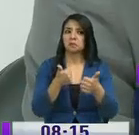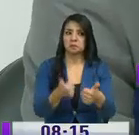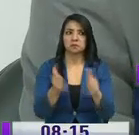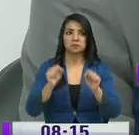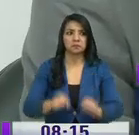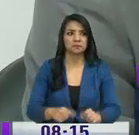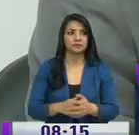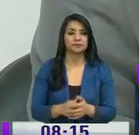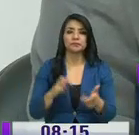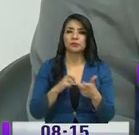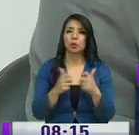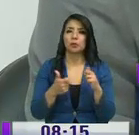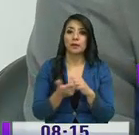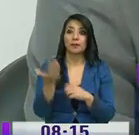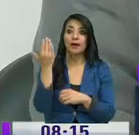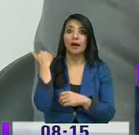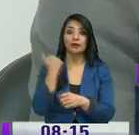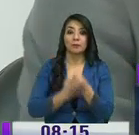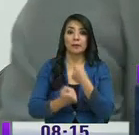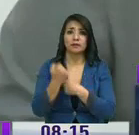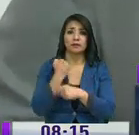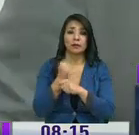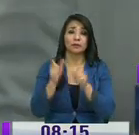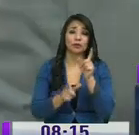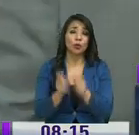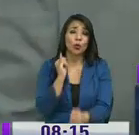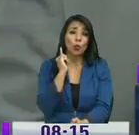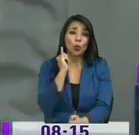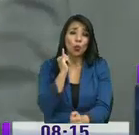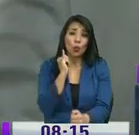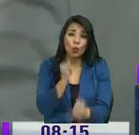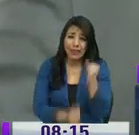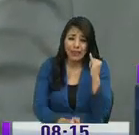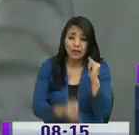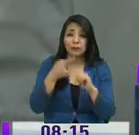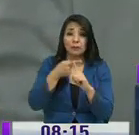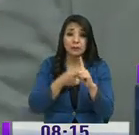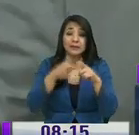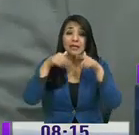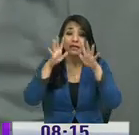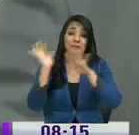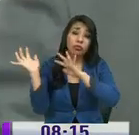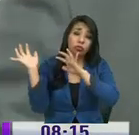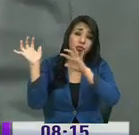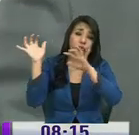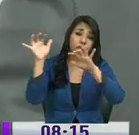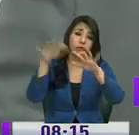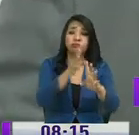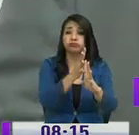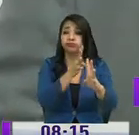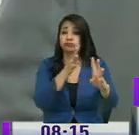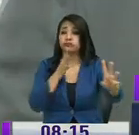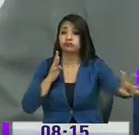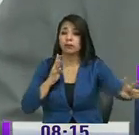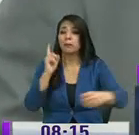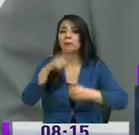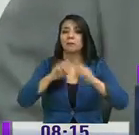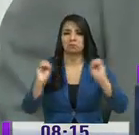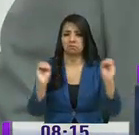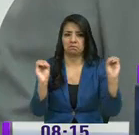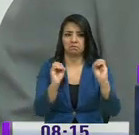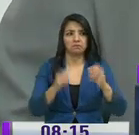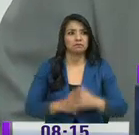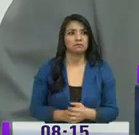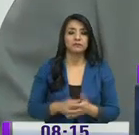el problema recurrente de años anteriores, que la ciudadanía en el mes de diciembre se aglomeraba para realizar un proceso de matriculación. Eso